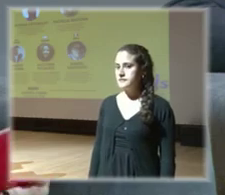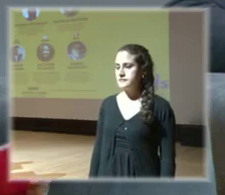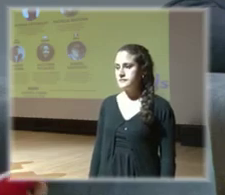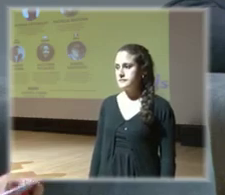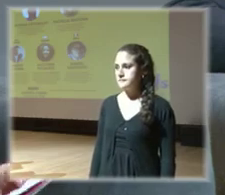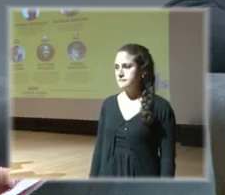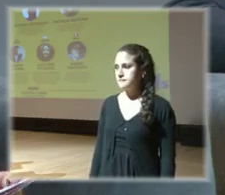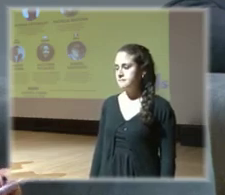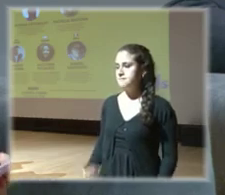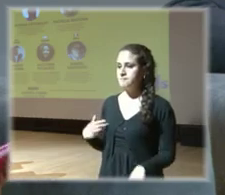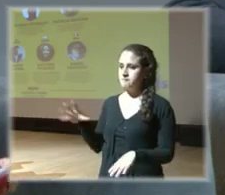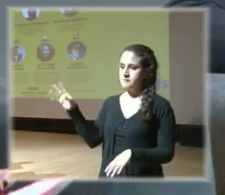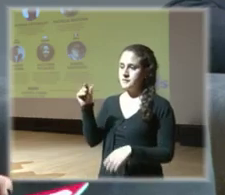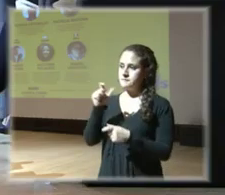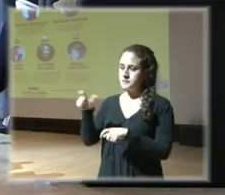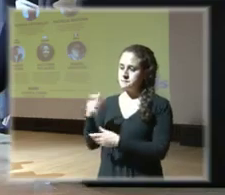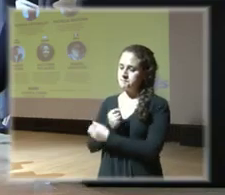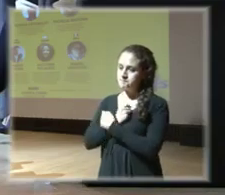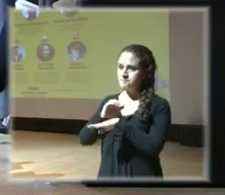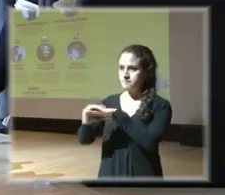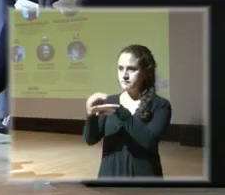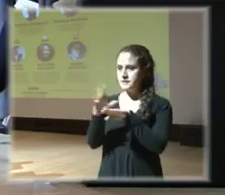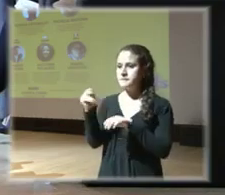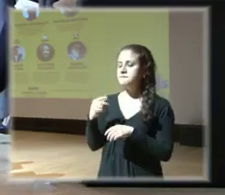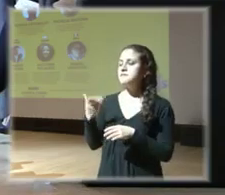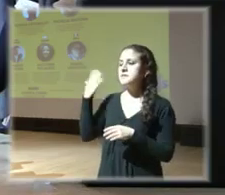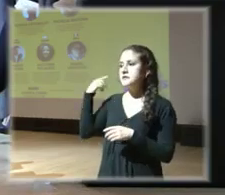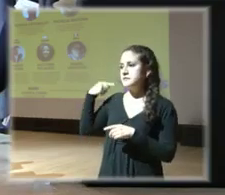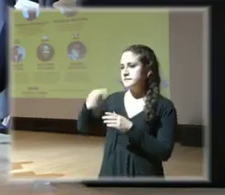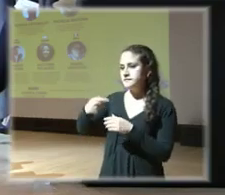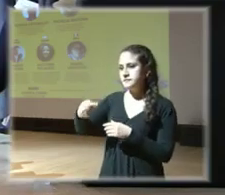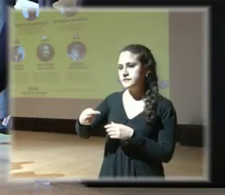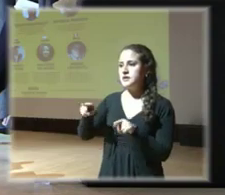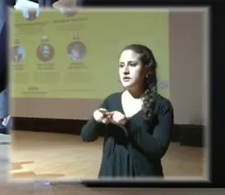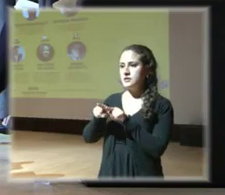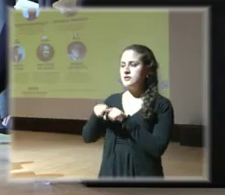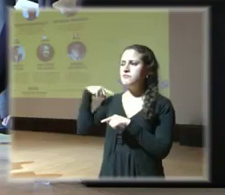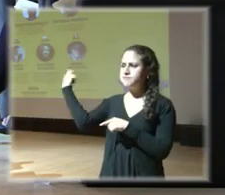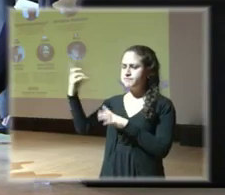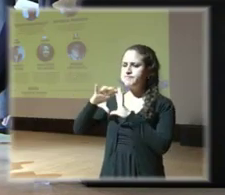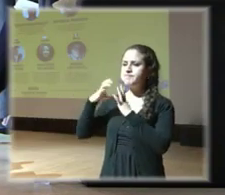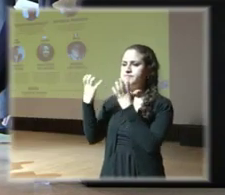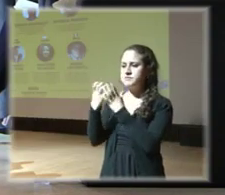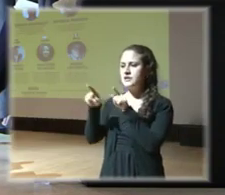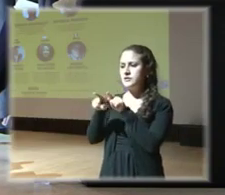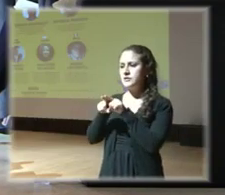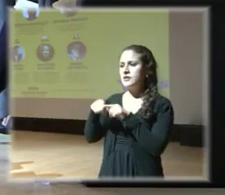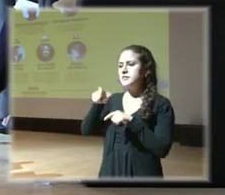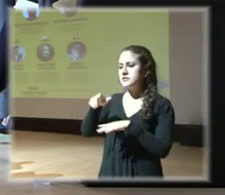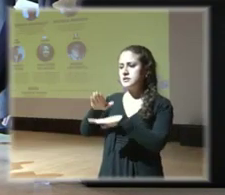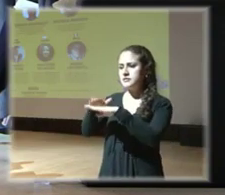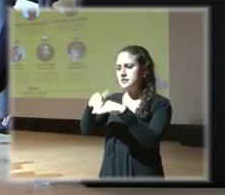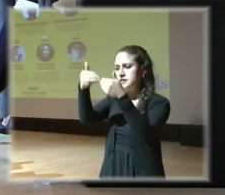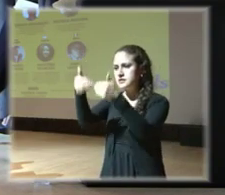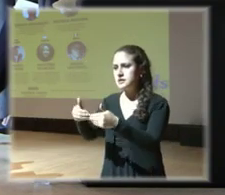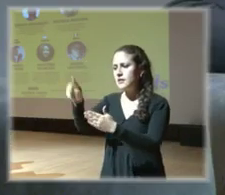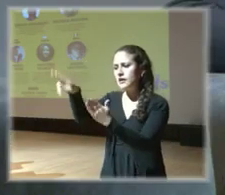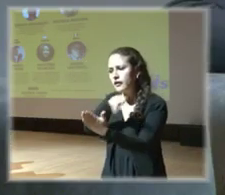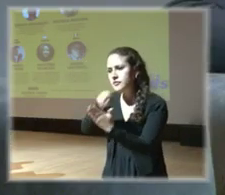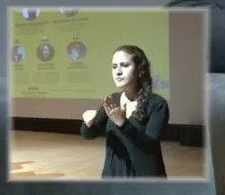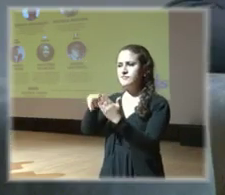Queridas y queridas invitadas, tradicionalmente en las legislaciones del mundo, los mecanismos de incapacitación de las personas con